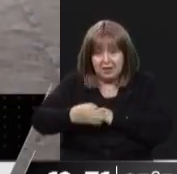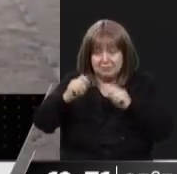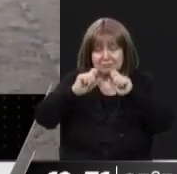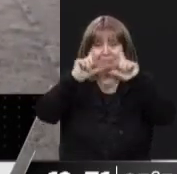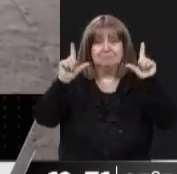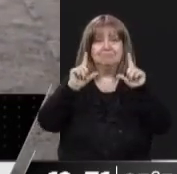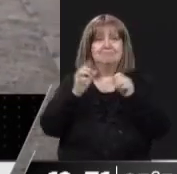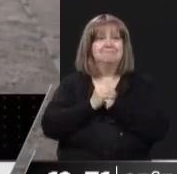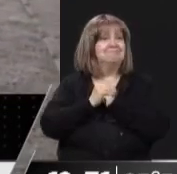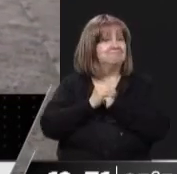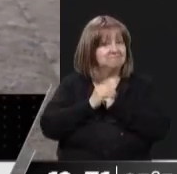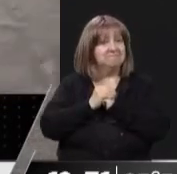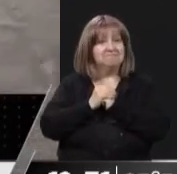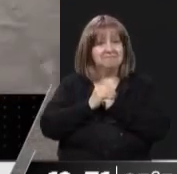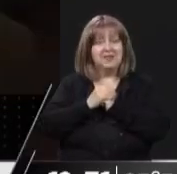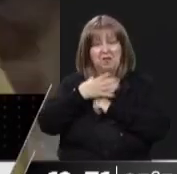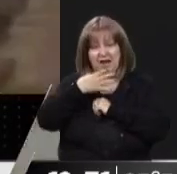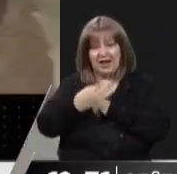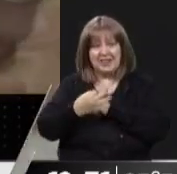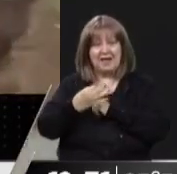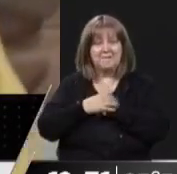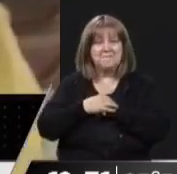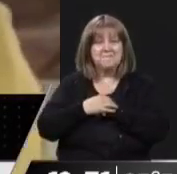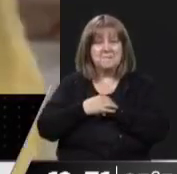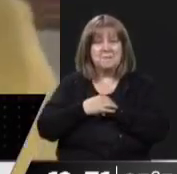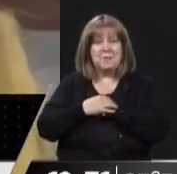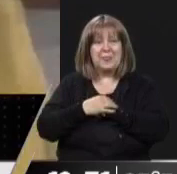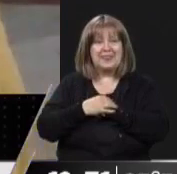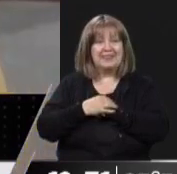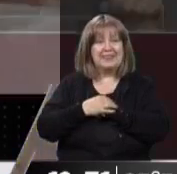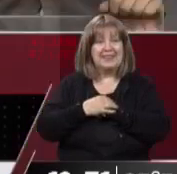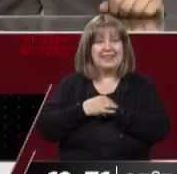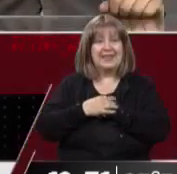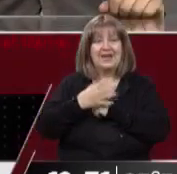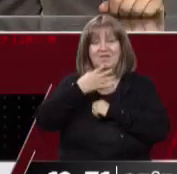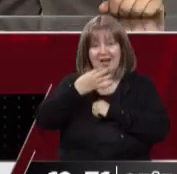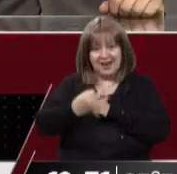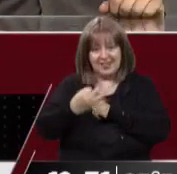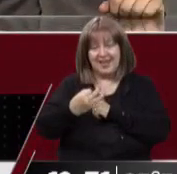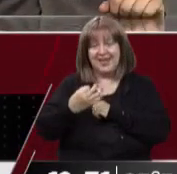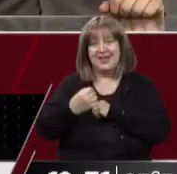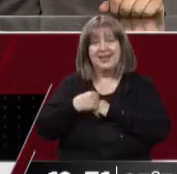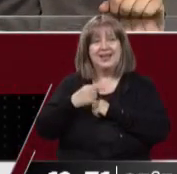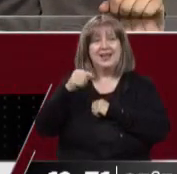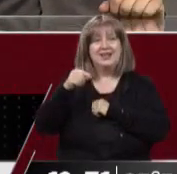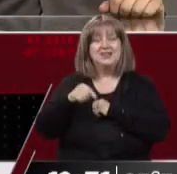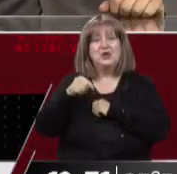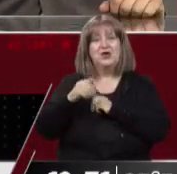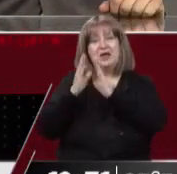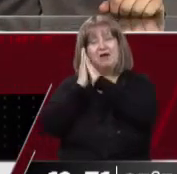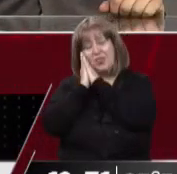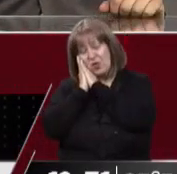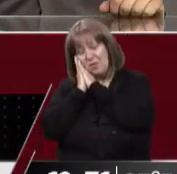Estamos alucinante acá porque nos invitaron. Nos has inyectado la adrenalina. De estar por dormir